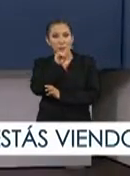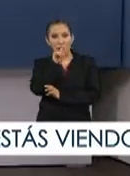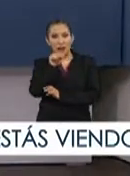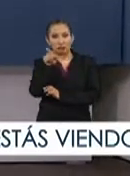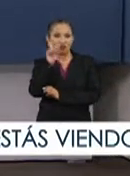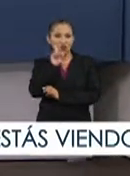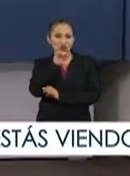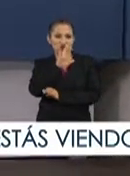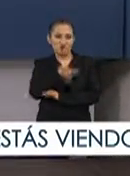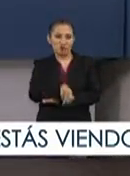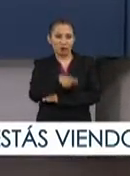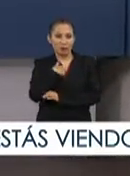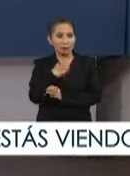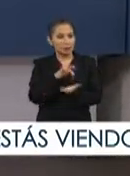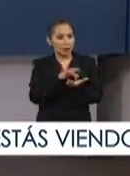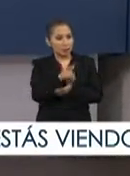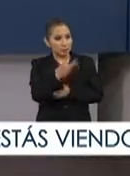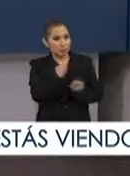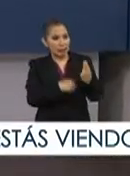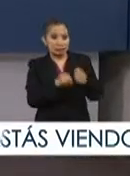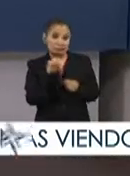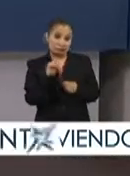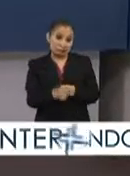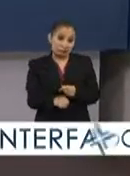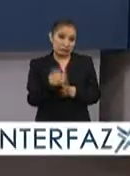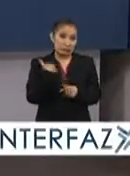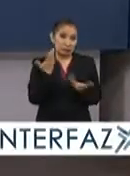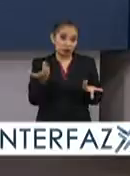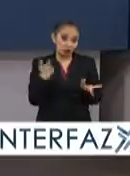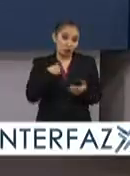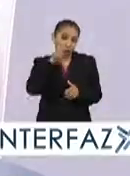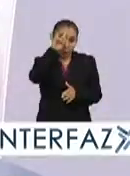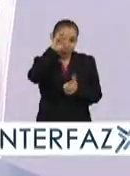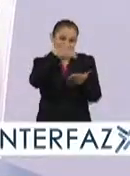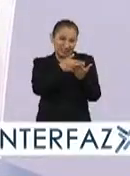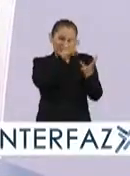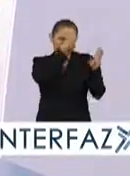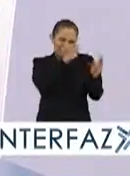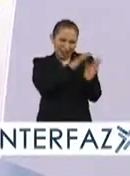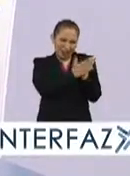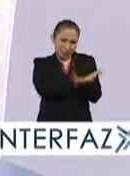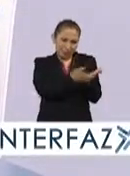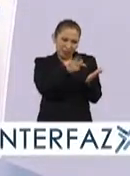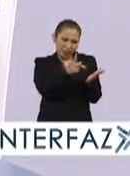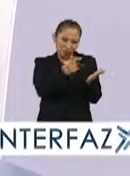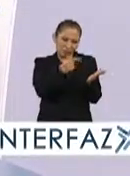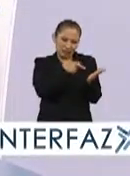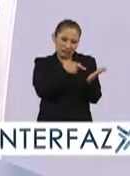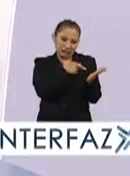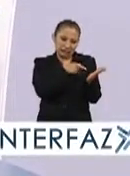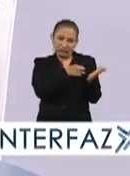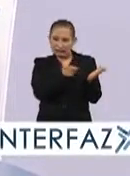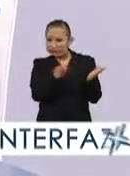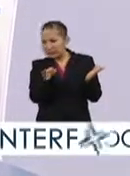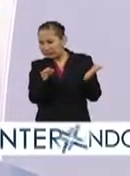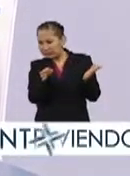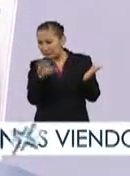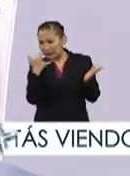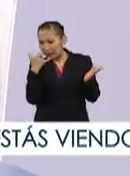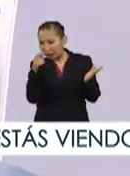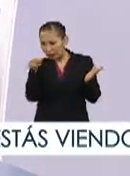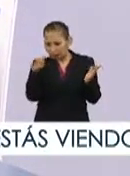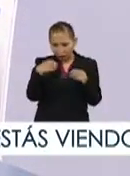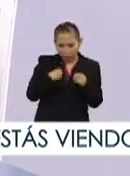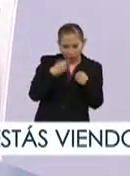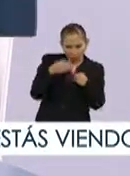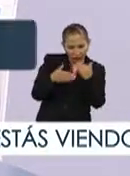estar con nosotros aquí. Hola, Ana Cristina. Pues sí, tenía otra propuesta, pero siempre trato, digamos, de a la corriente